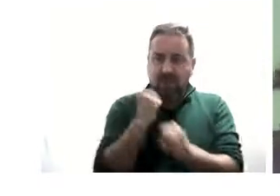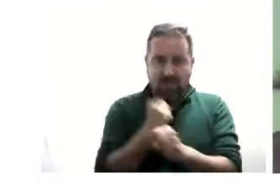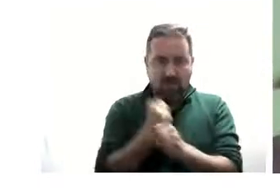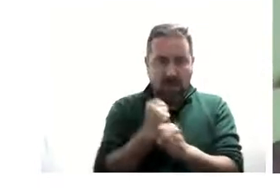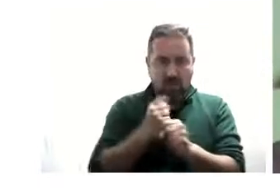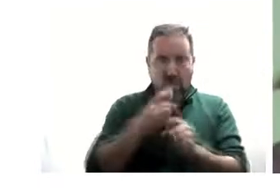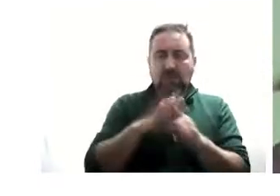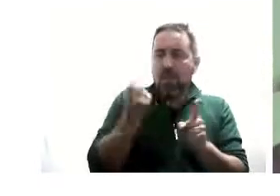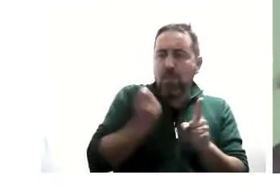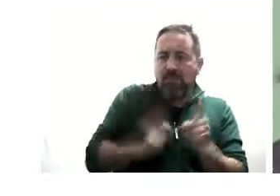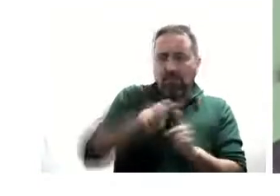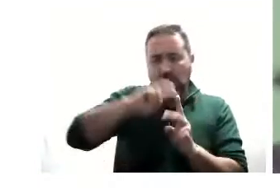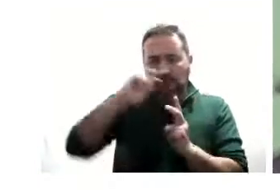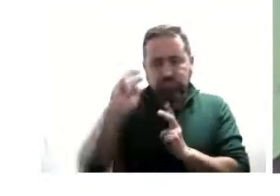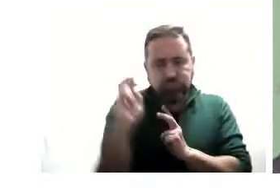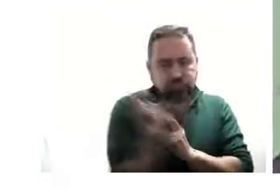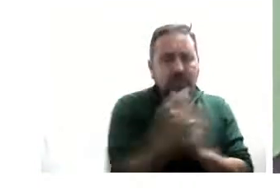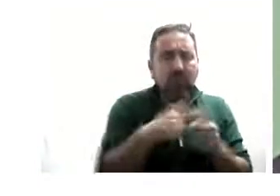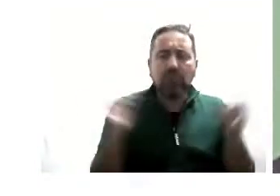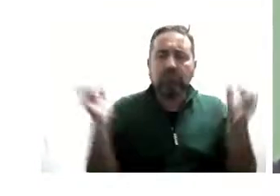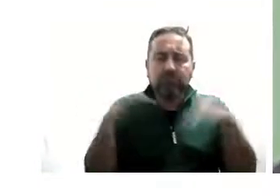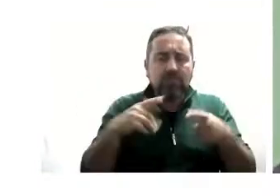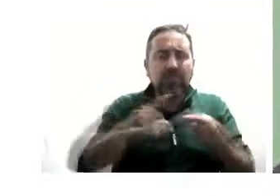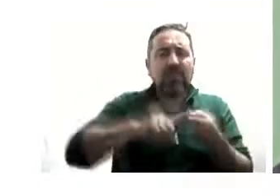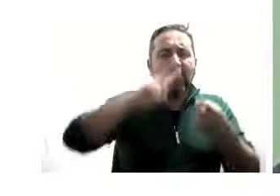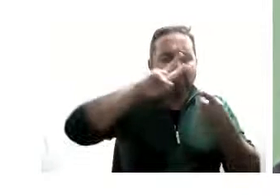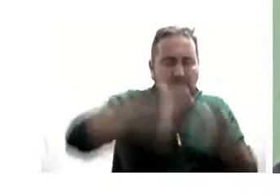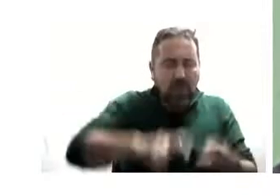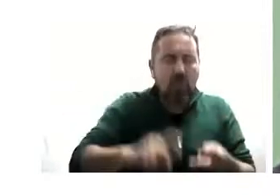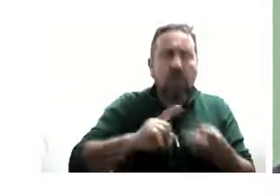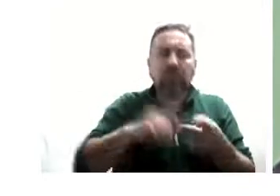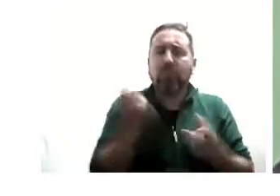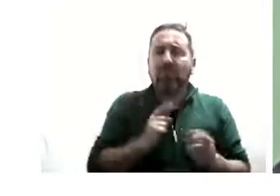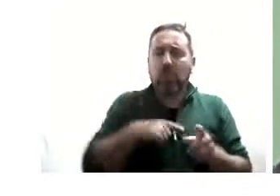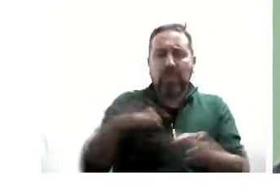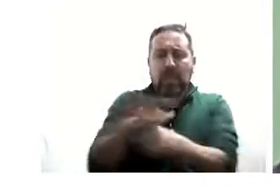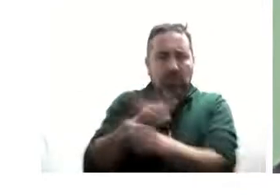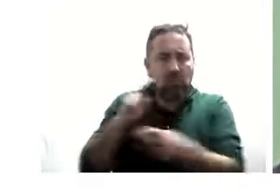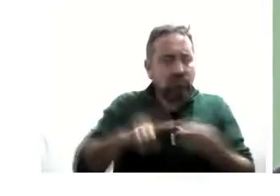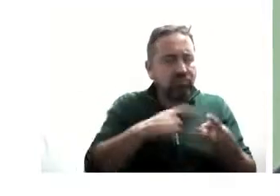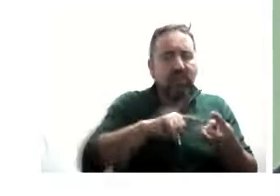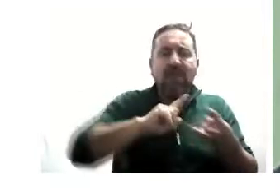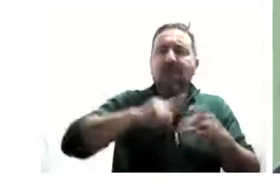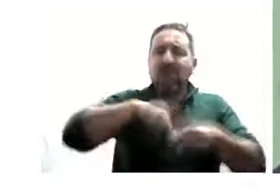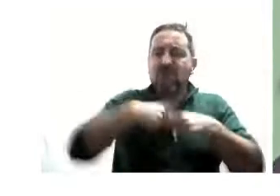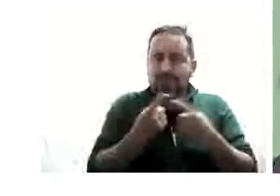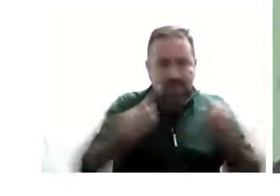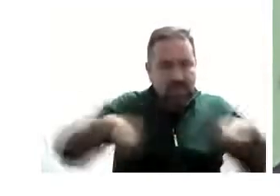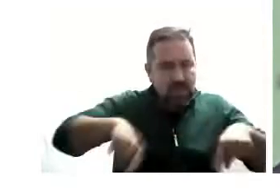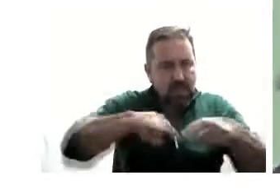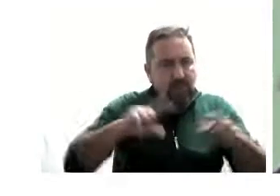donde nos reunimos investigadores, profesionales de muchos ámbitos, familias y